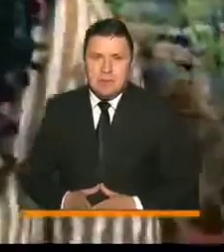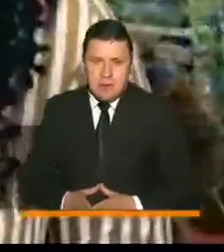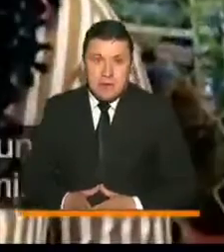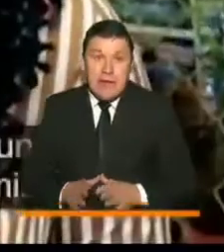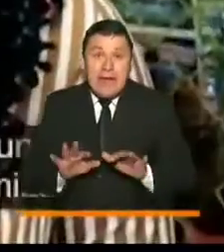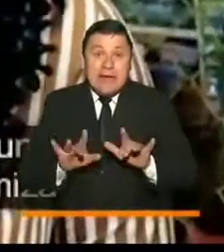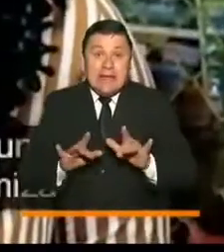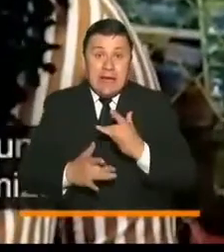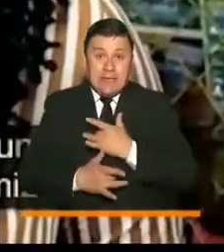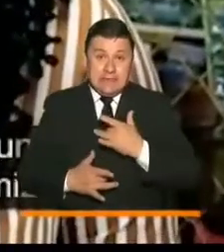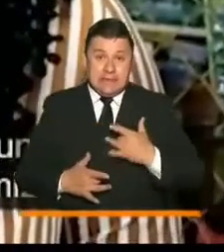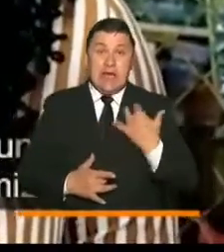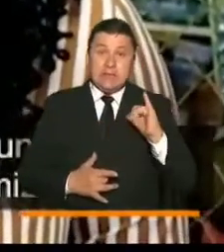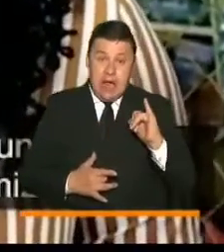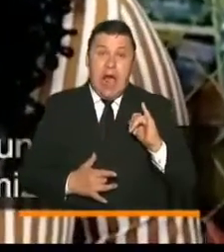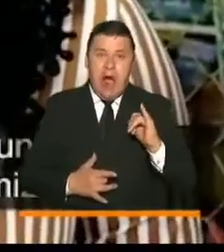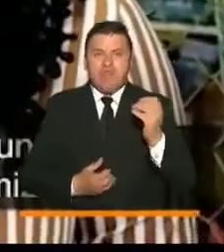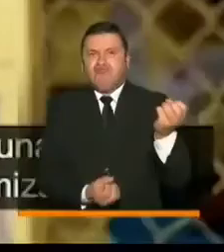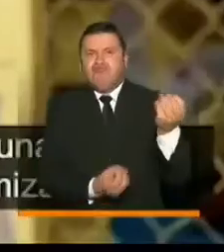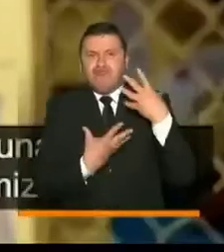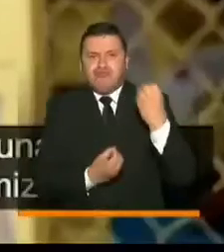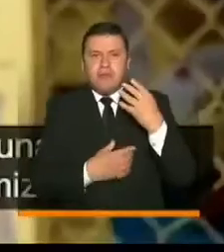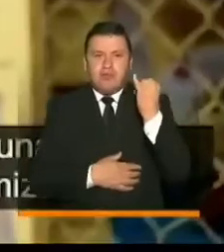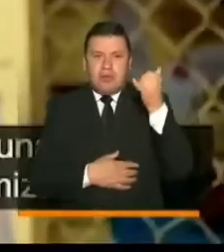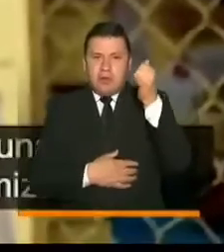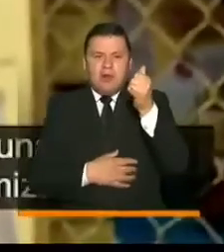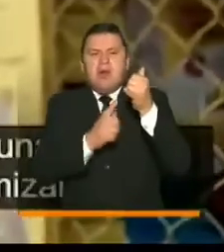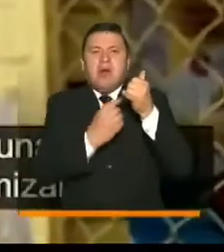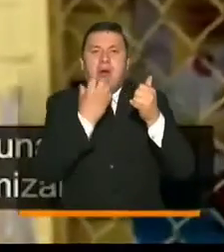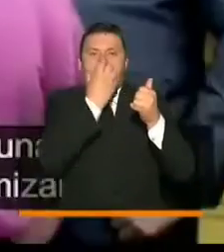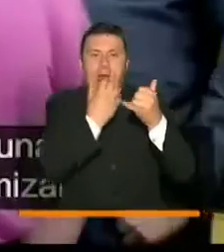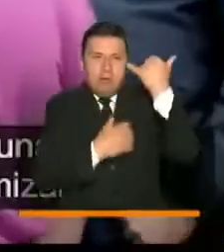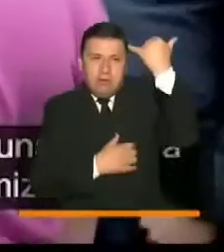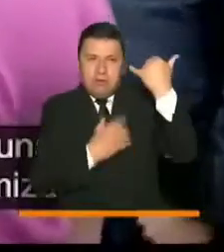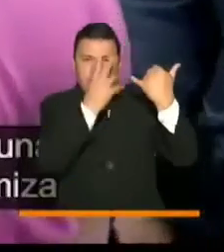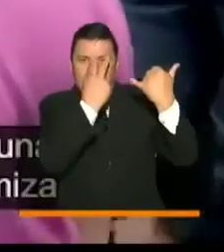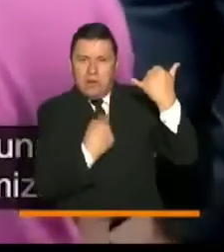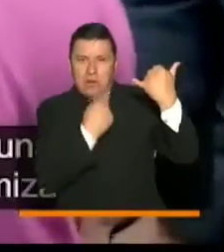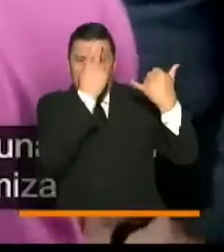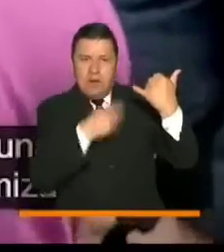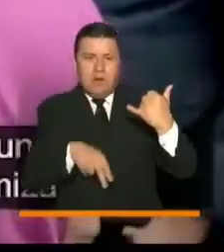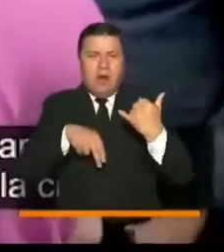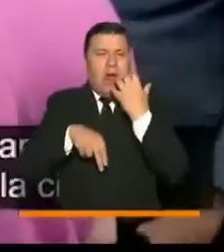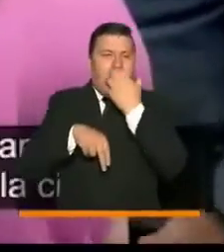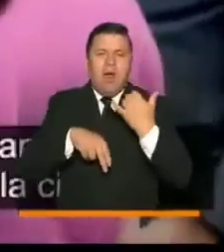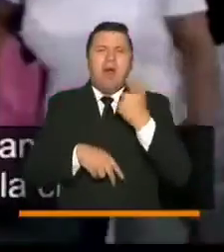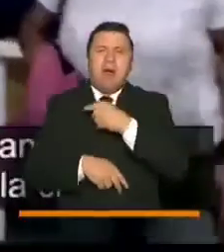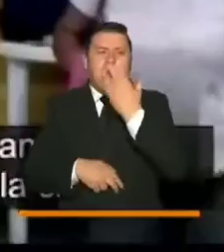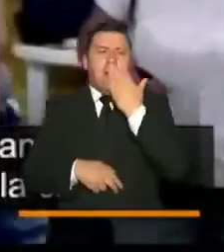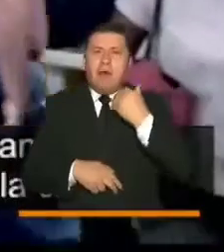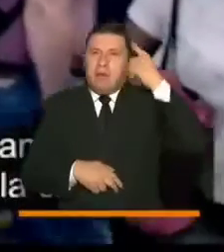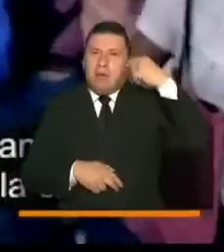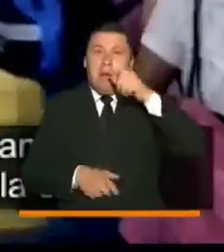La Secretaría de Salud ha recibido la donación de una cámara térmica que vamos a poder utilizar para tamizar la